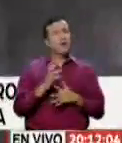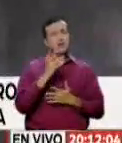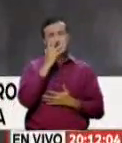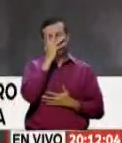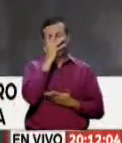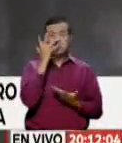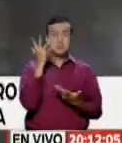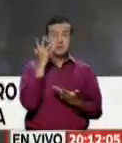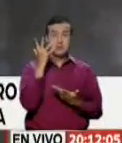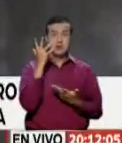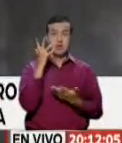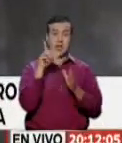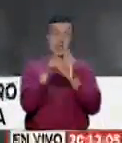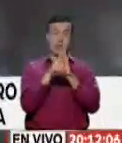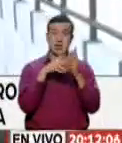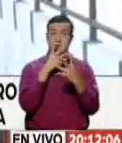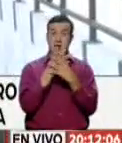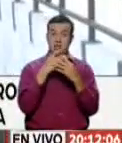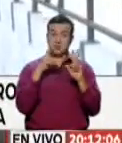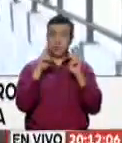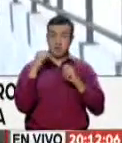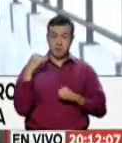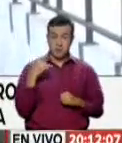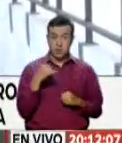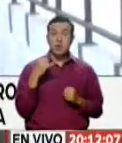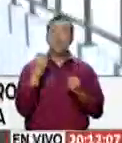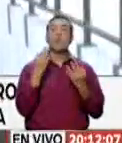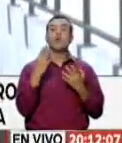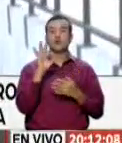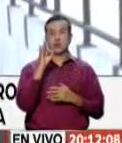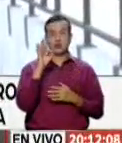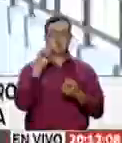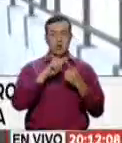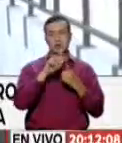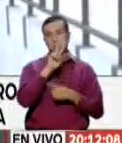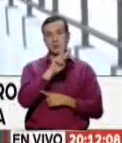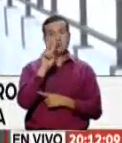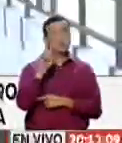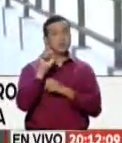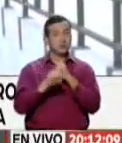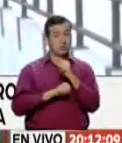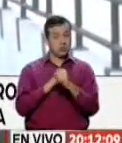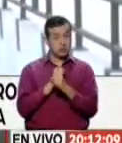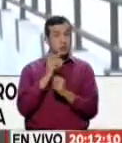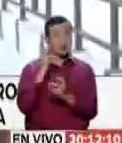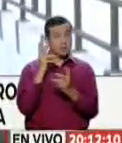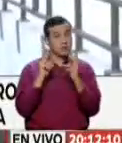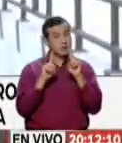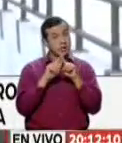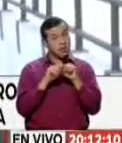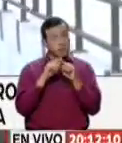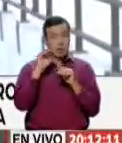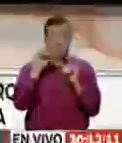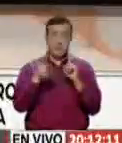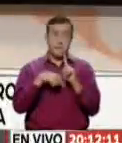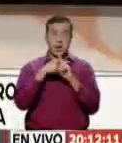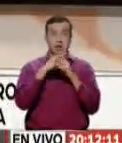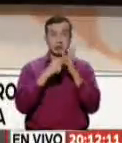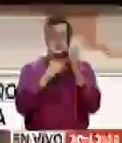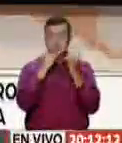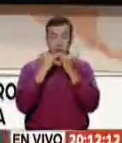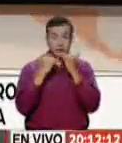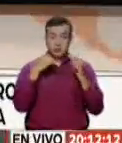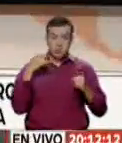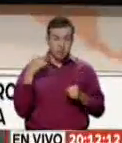el Código Integral Penal, la condena por violación es de 19 a 22 años. Pero podría variar por los agravantes. La